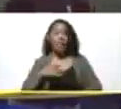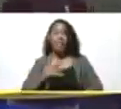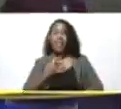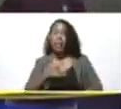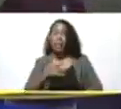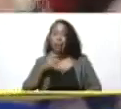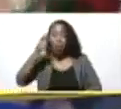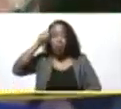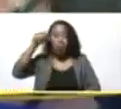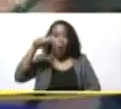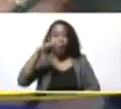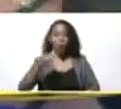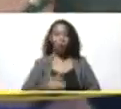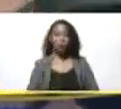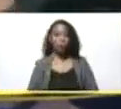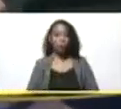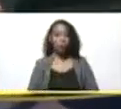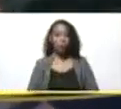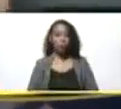del pueblo.